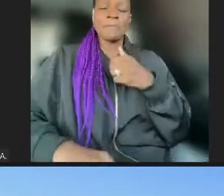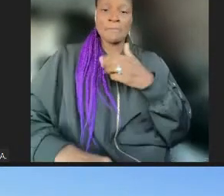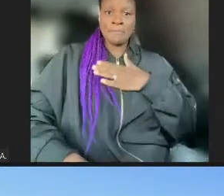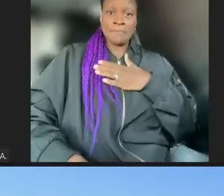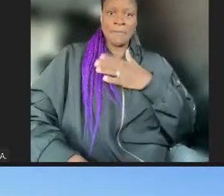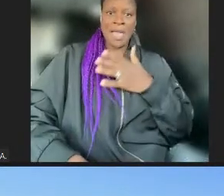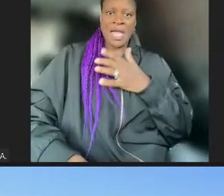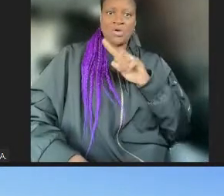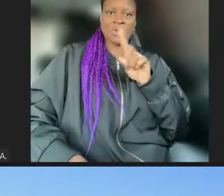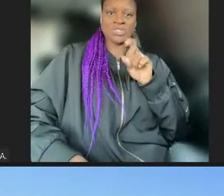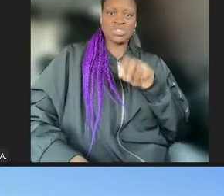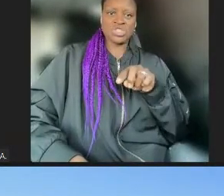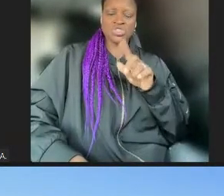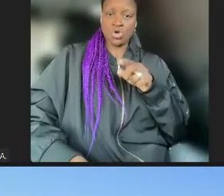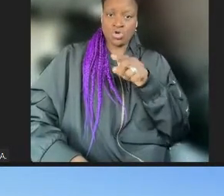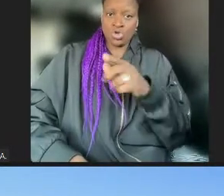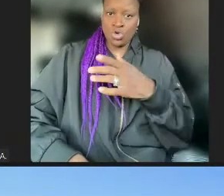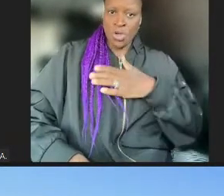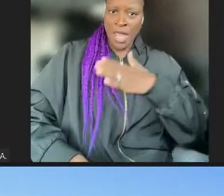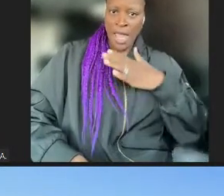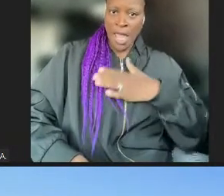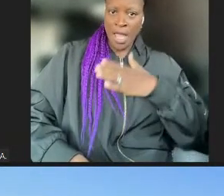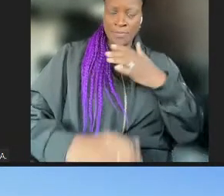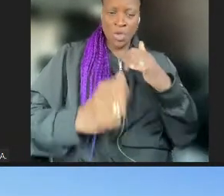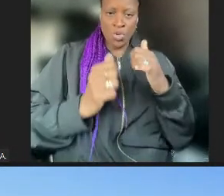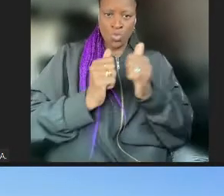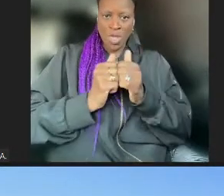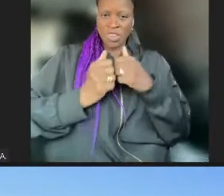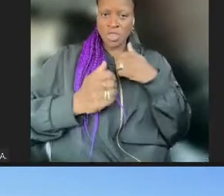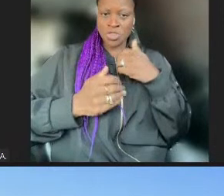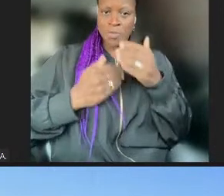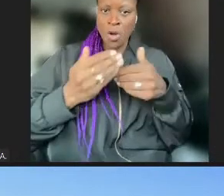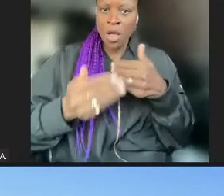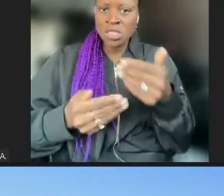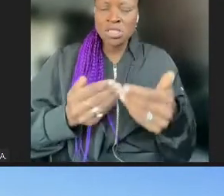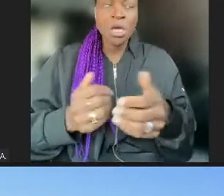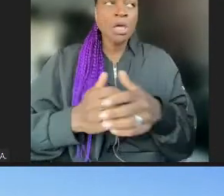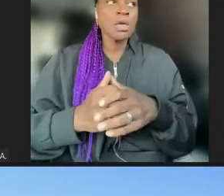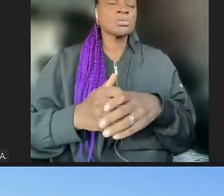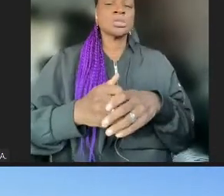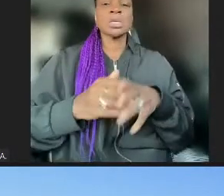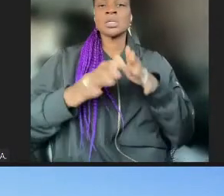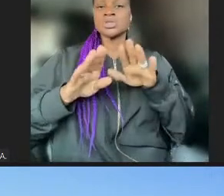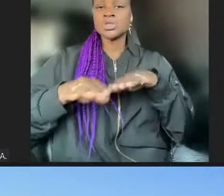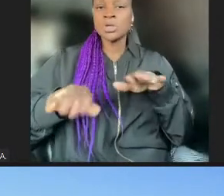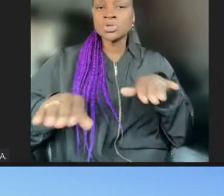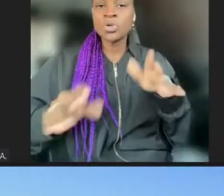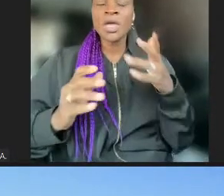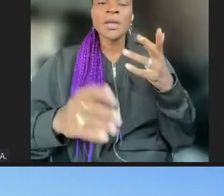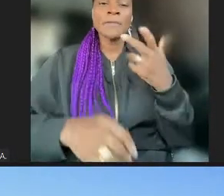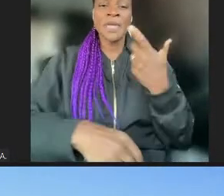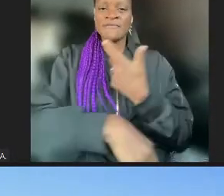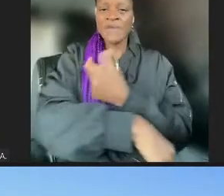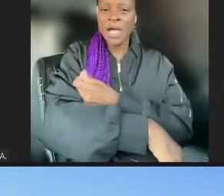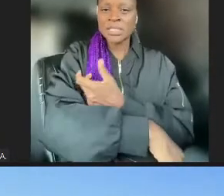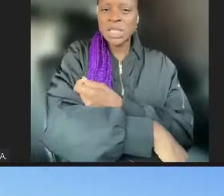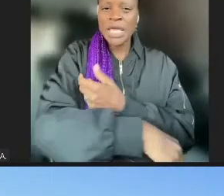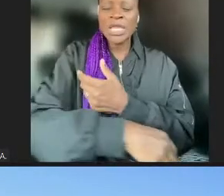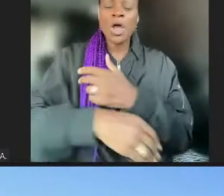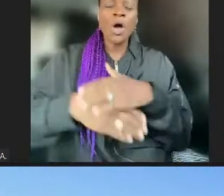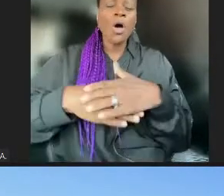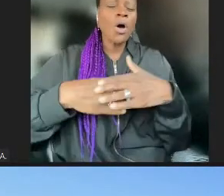contento con lo que el Shendek, la actualización que dio la doctora Shendek en lo que estamos haciendo con las vacunas de los niños?